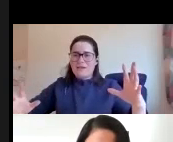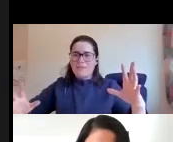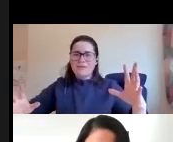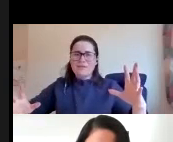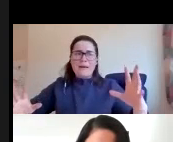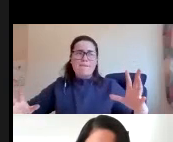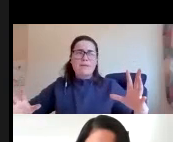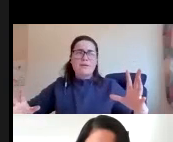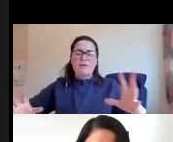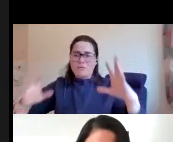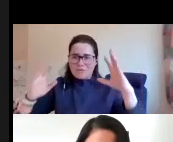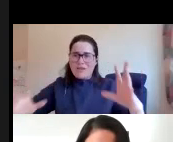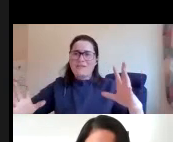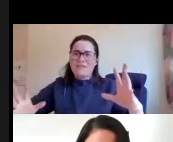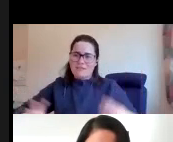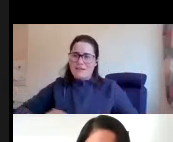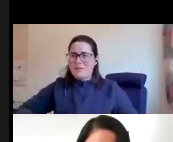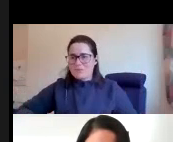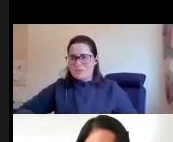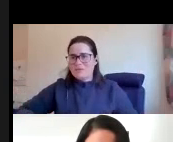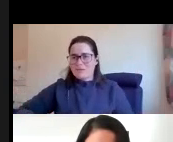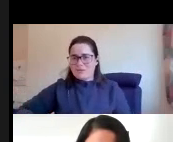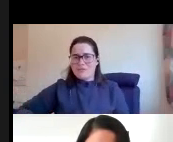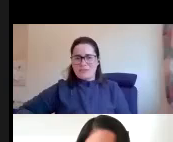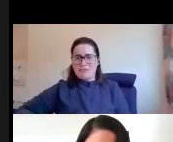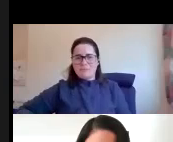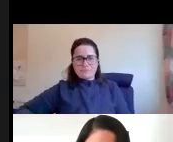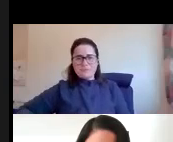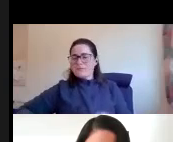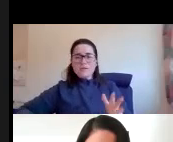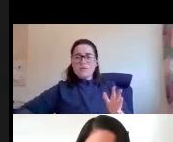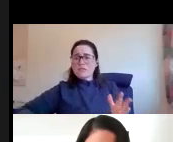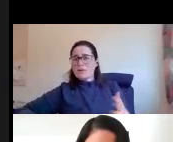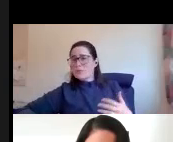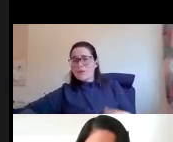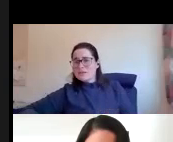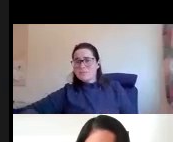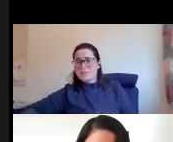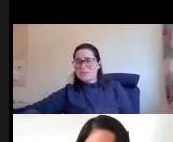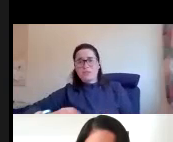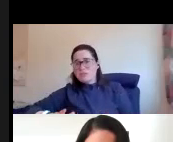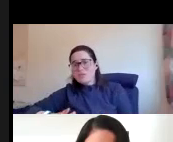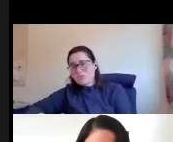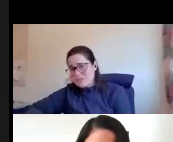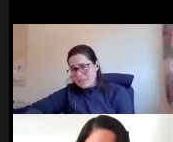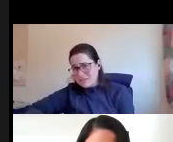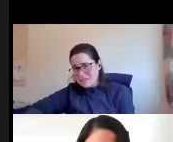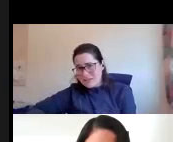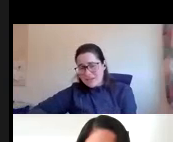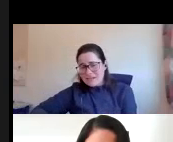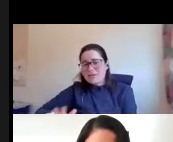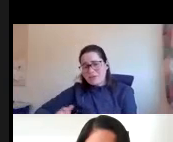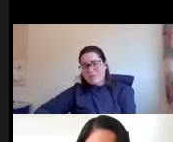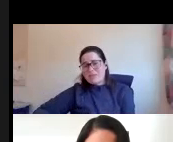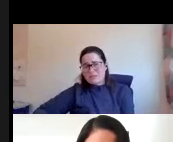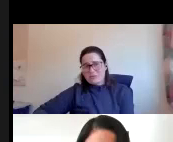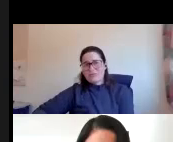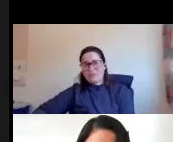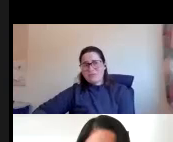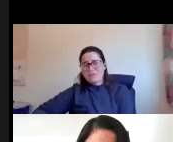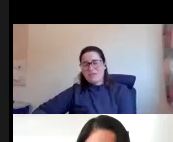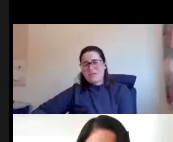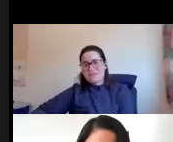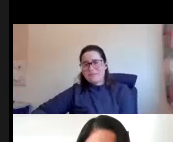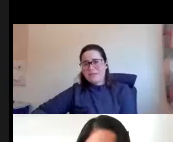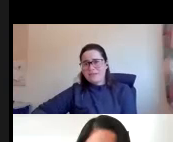diferentes etapas, pero los 3 están en procesos de eutrofización. Entonces, aún las respuestas no son suficientes ni con la